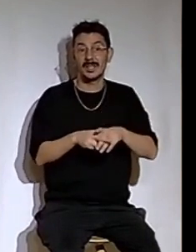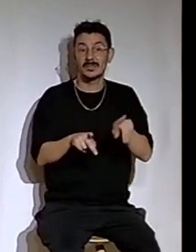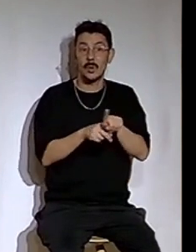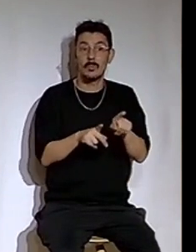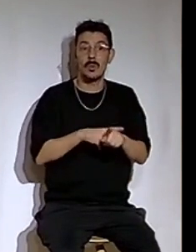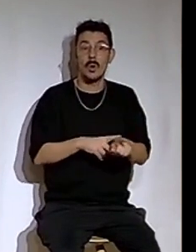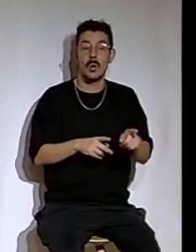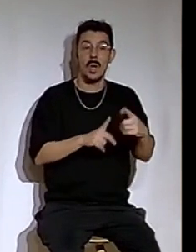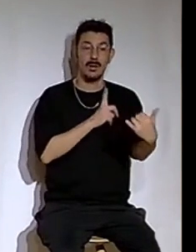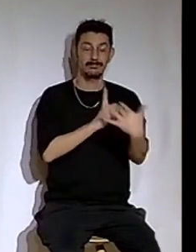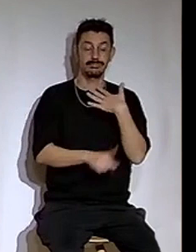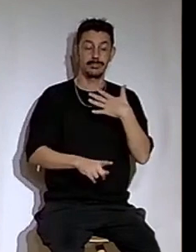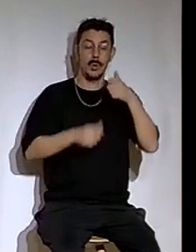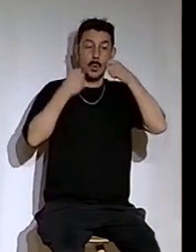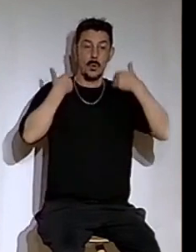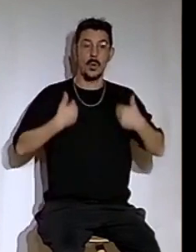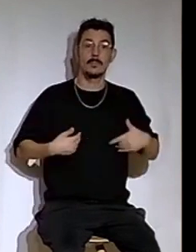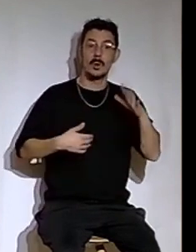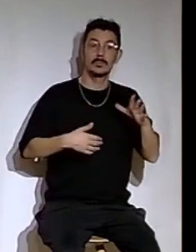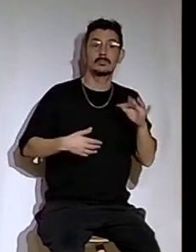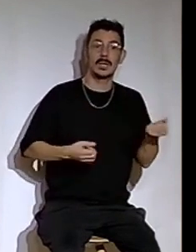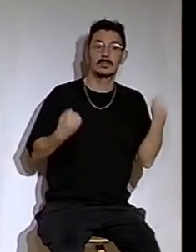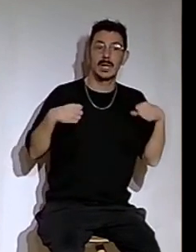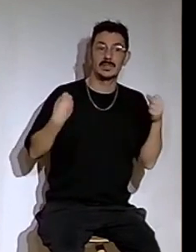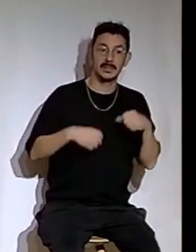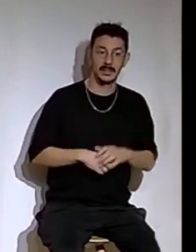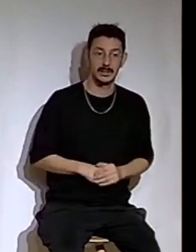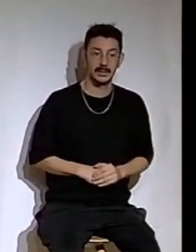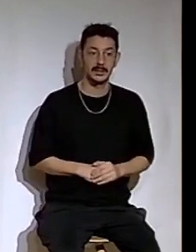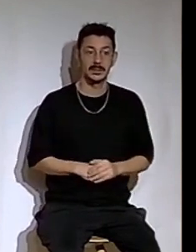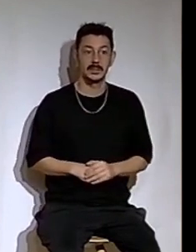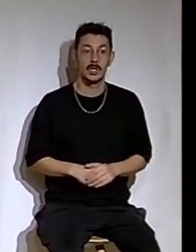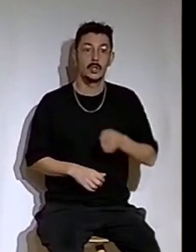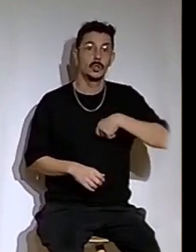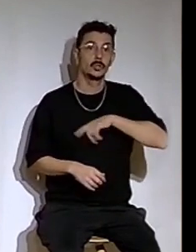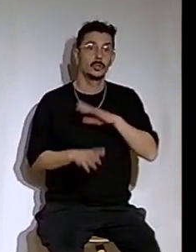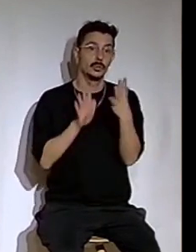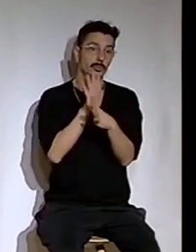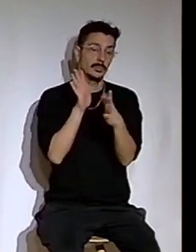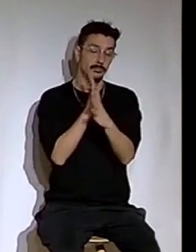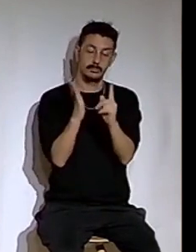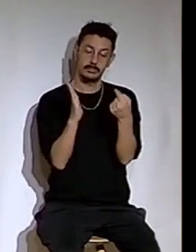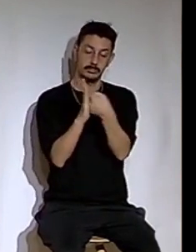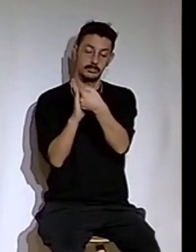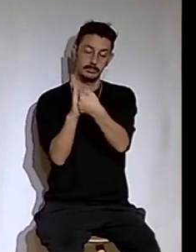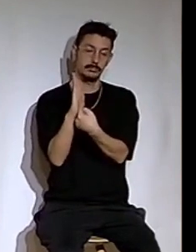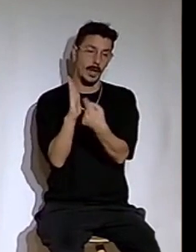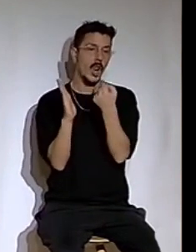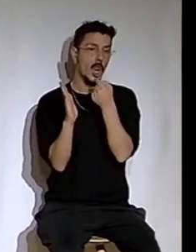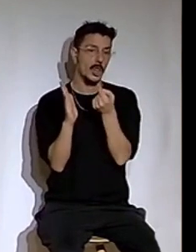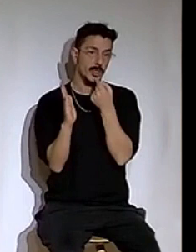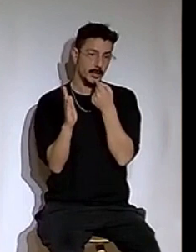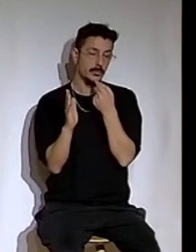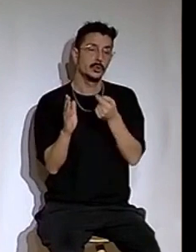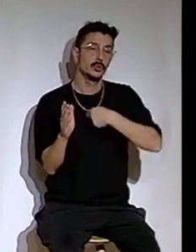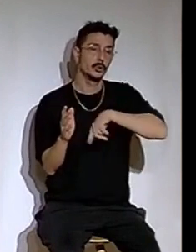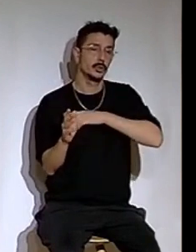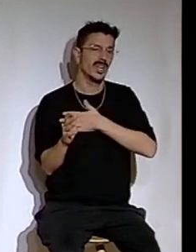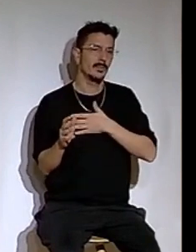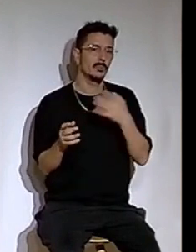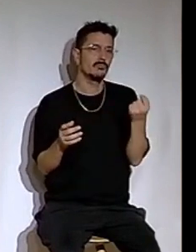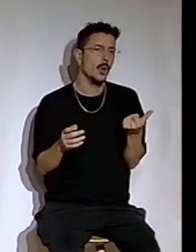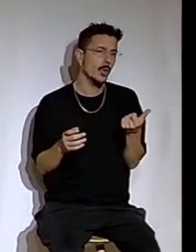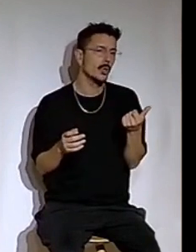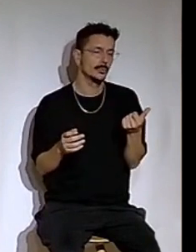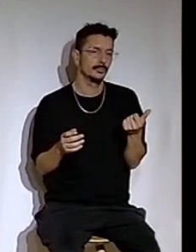y queremos pues como decimos en el programa y en la Expo tomar de alguna manera de una